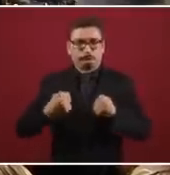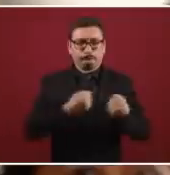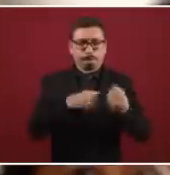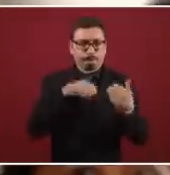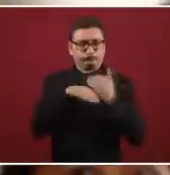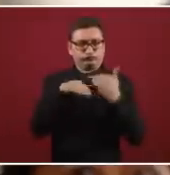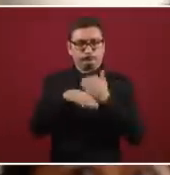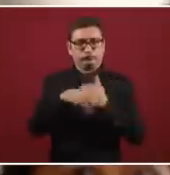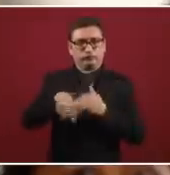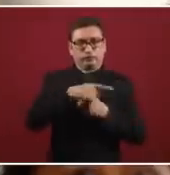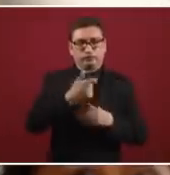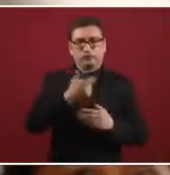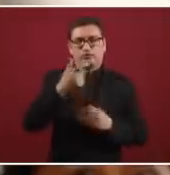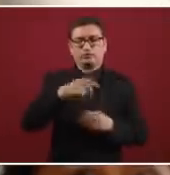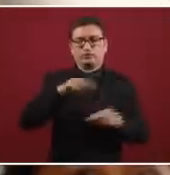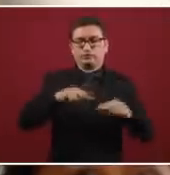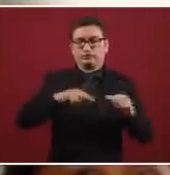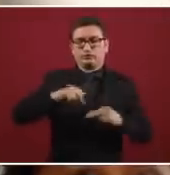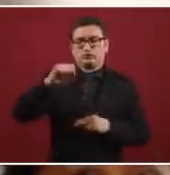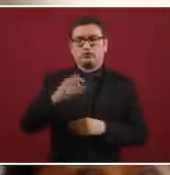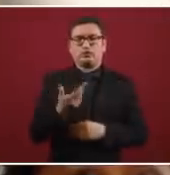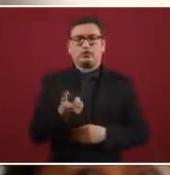a partir del índice inflacionario del